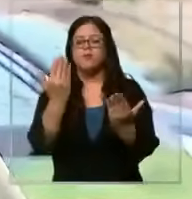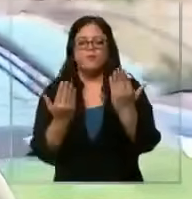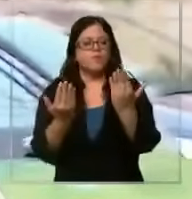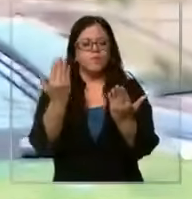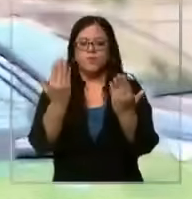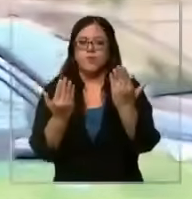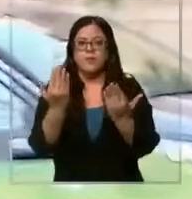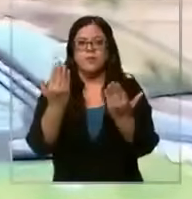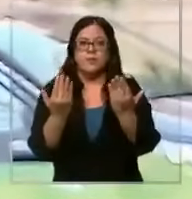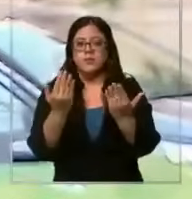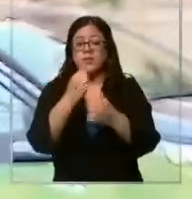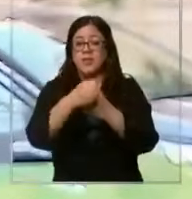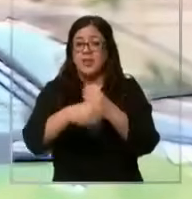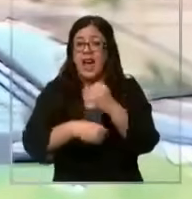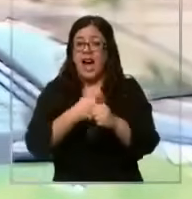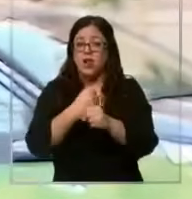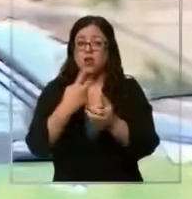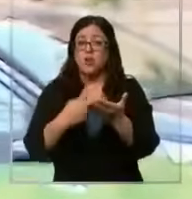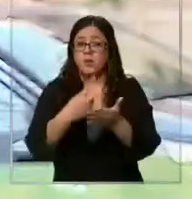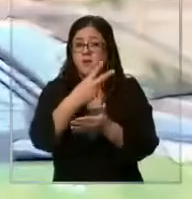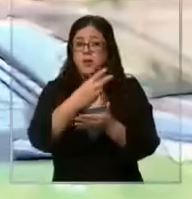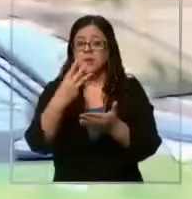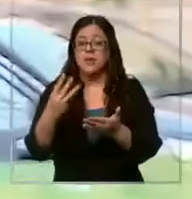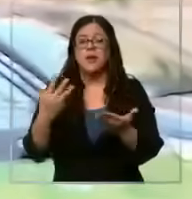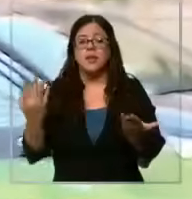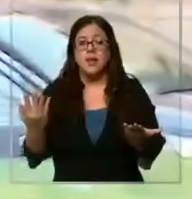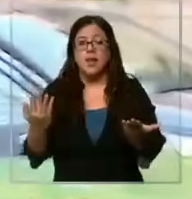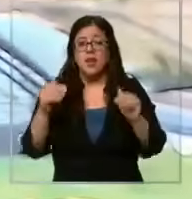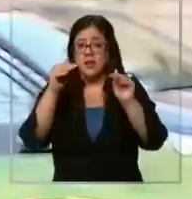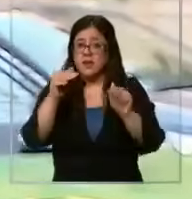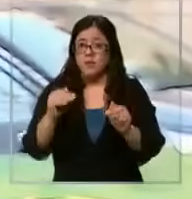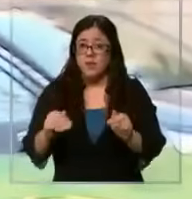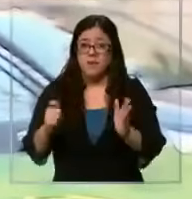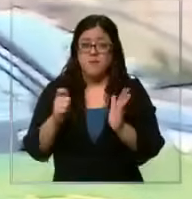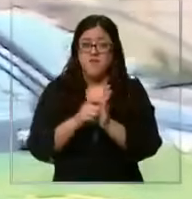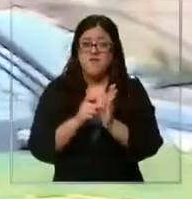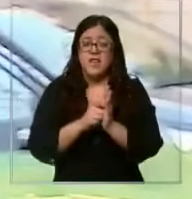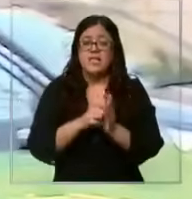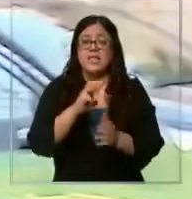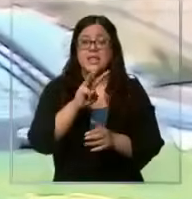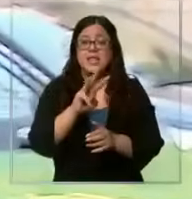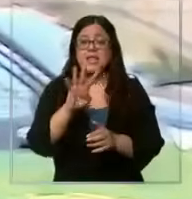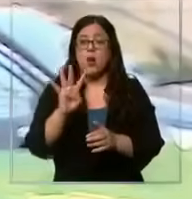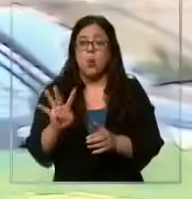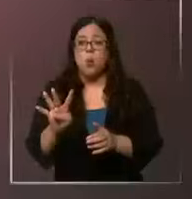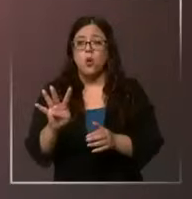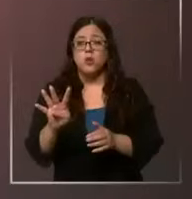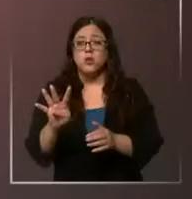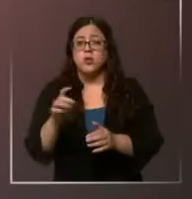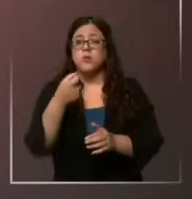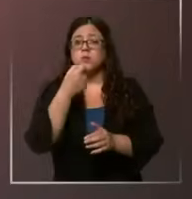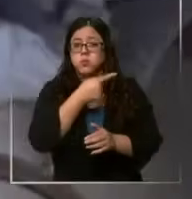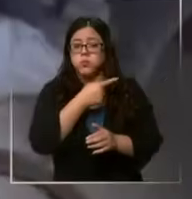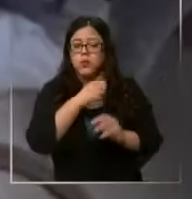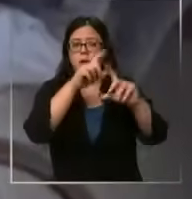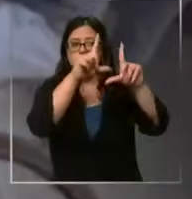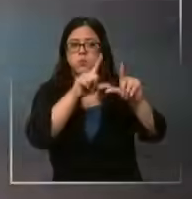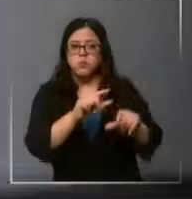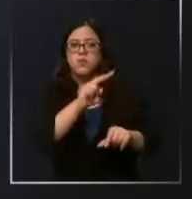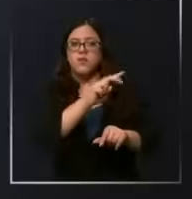mismo periodo en estudio, año 2023, se registraron en esta misma fecha 34 casos. Disminución